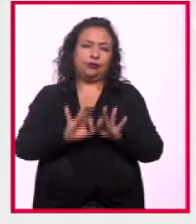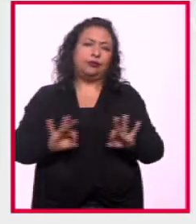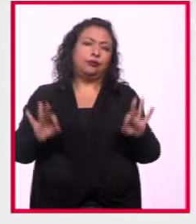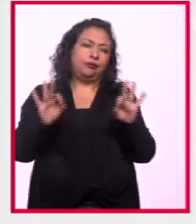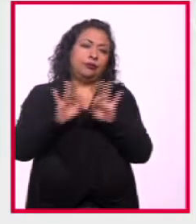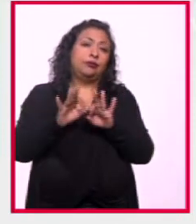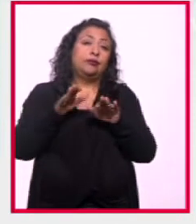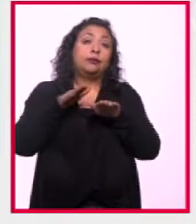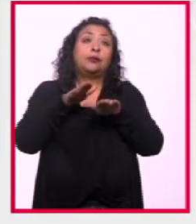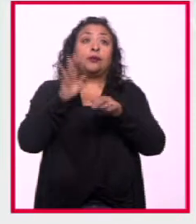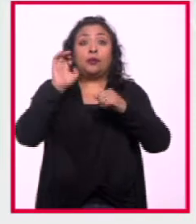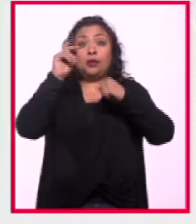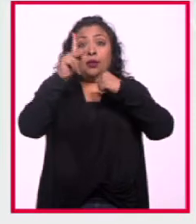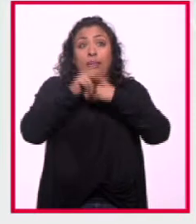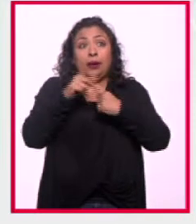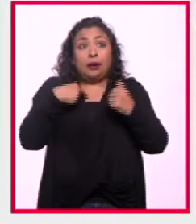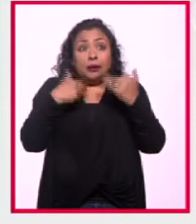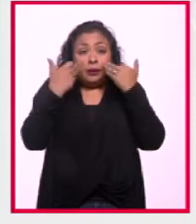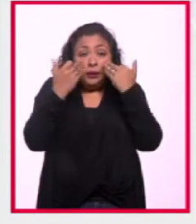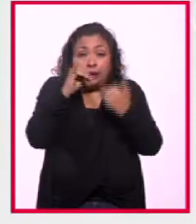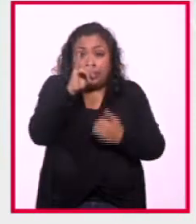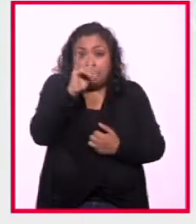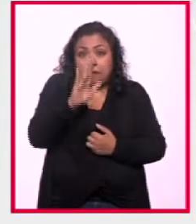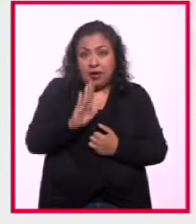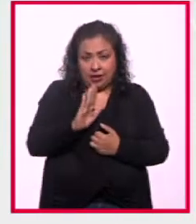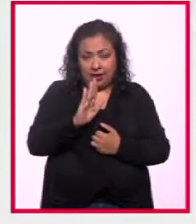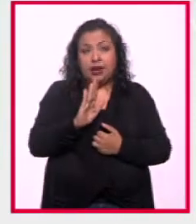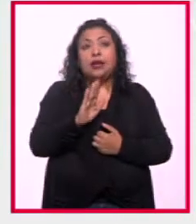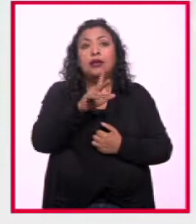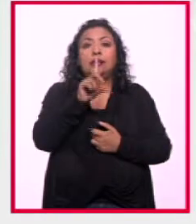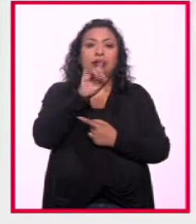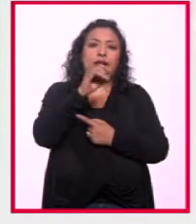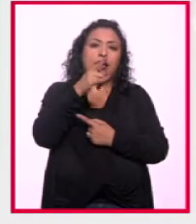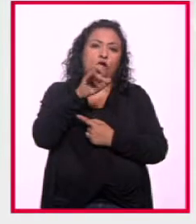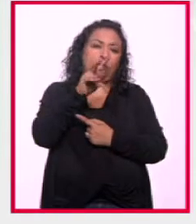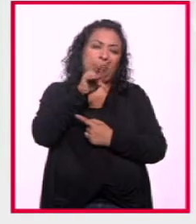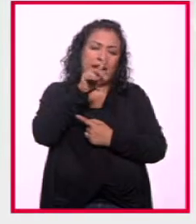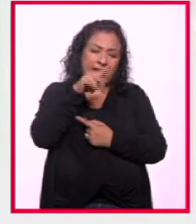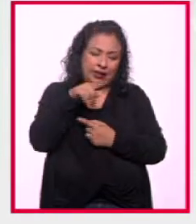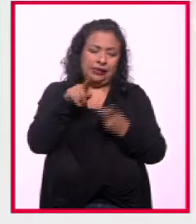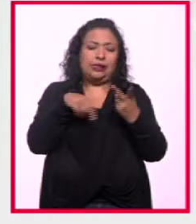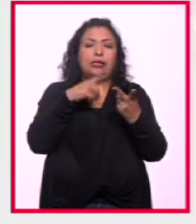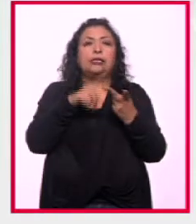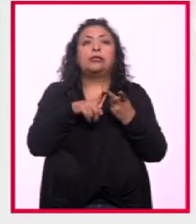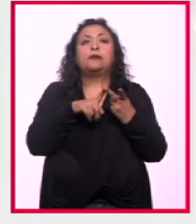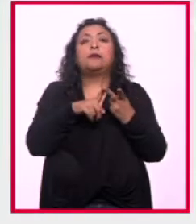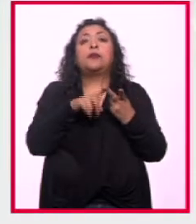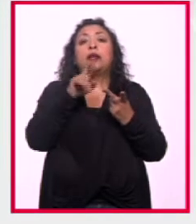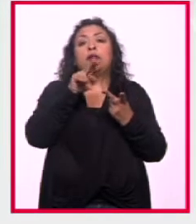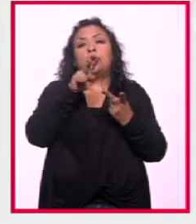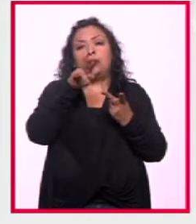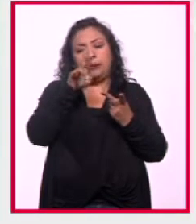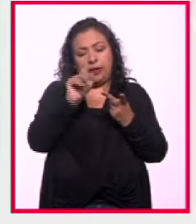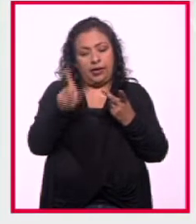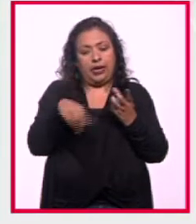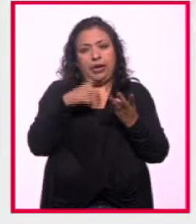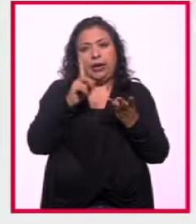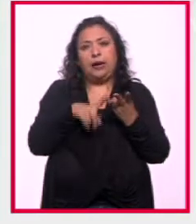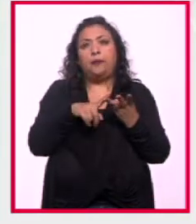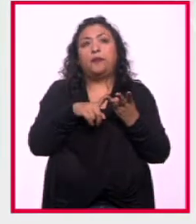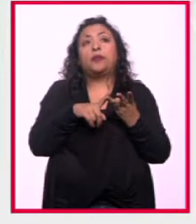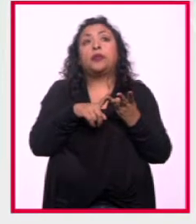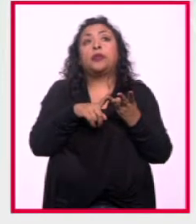de europa estamos viendo imágenes diego velázquez está ahí ribera por ejemplo